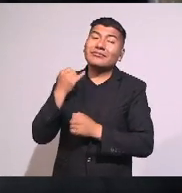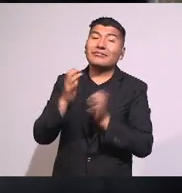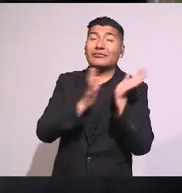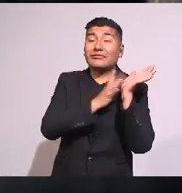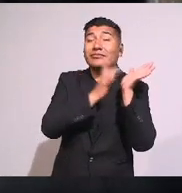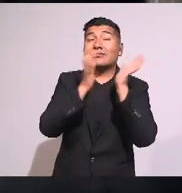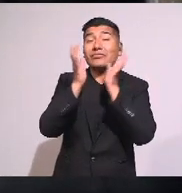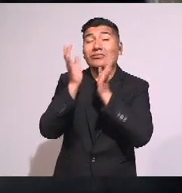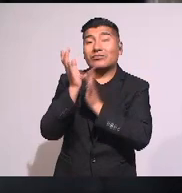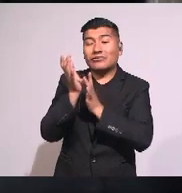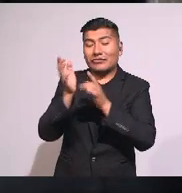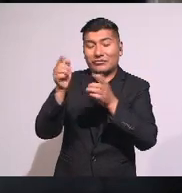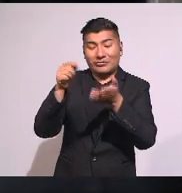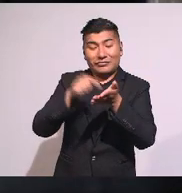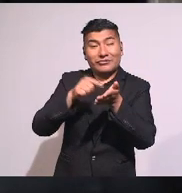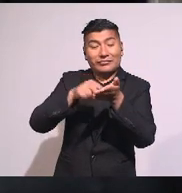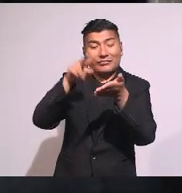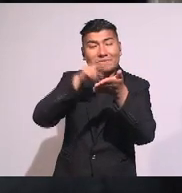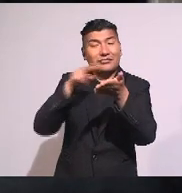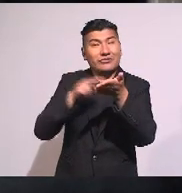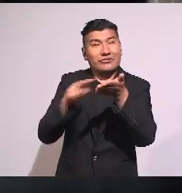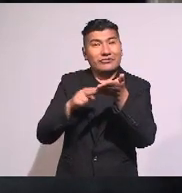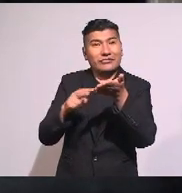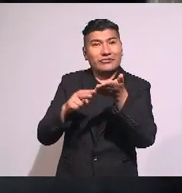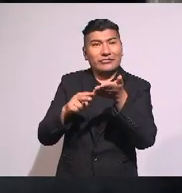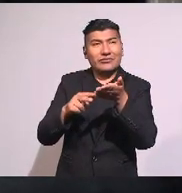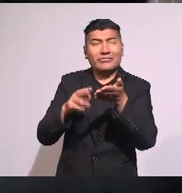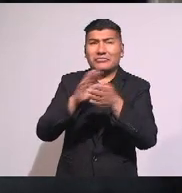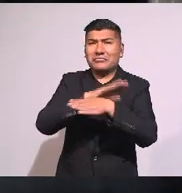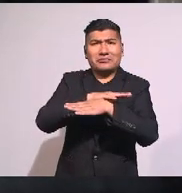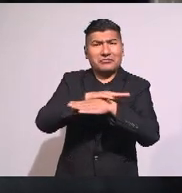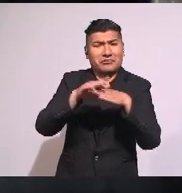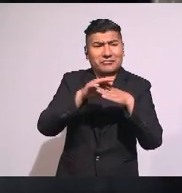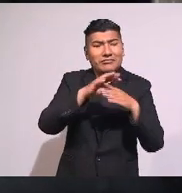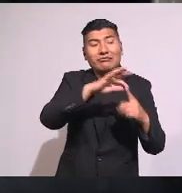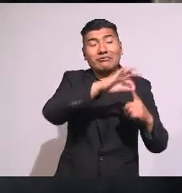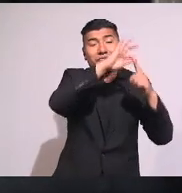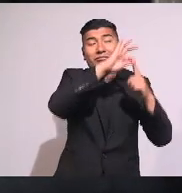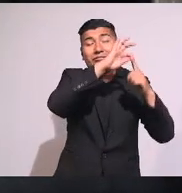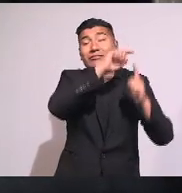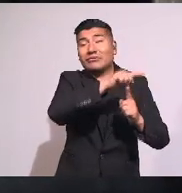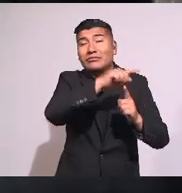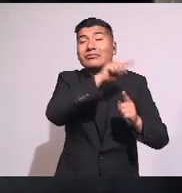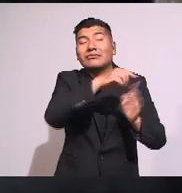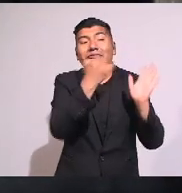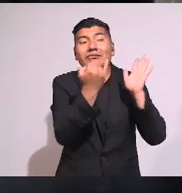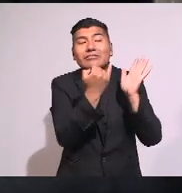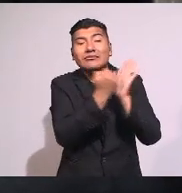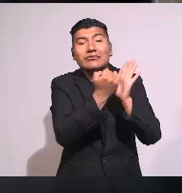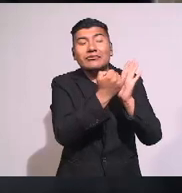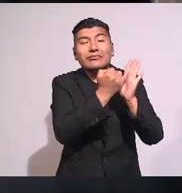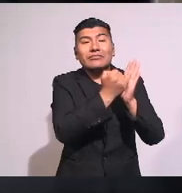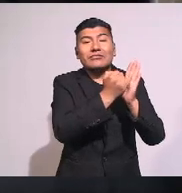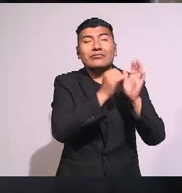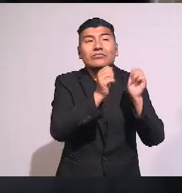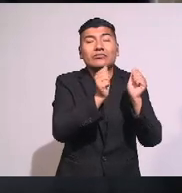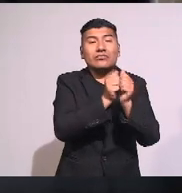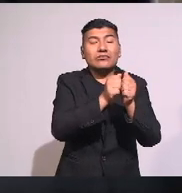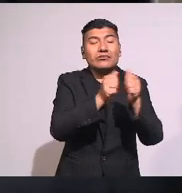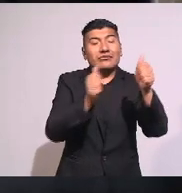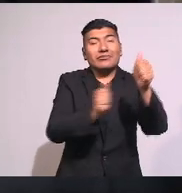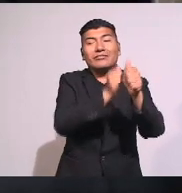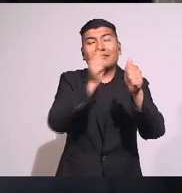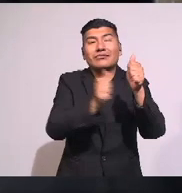Jesús en este pasaje aparece sin privilegios, identificándose con los seguidores de Juan Bautista.